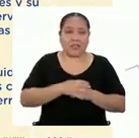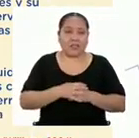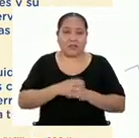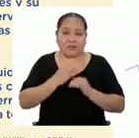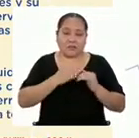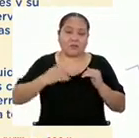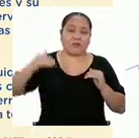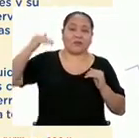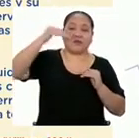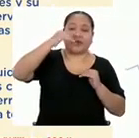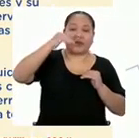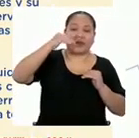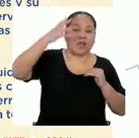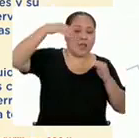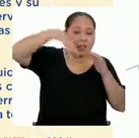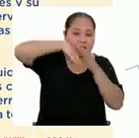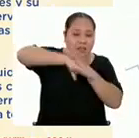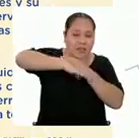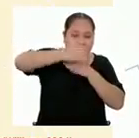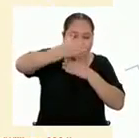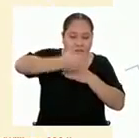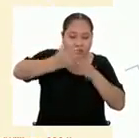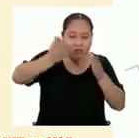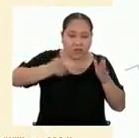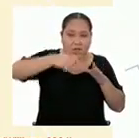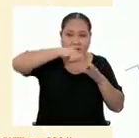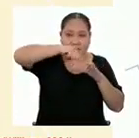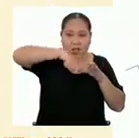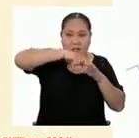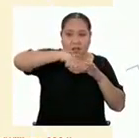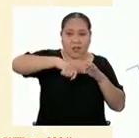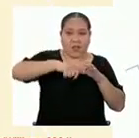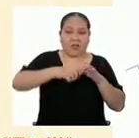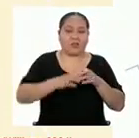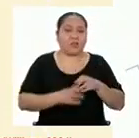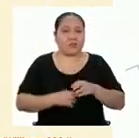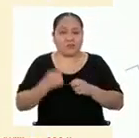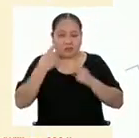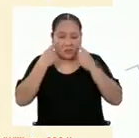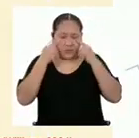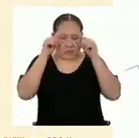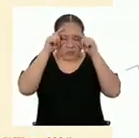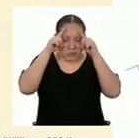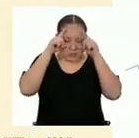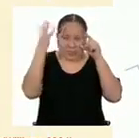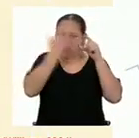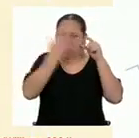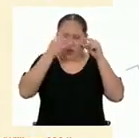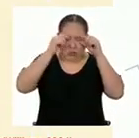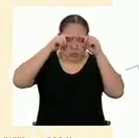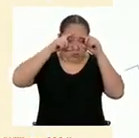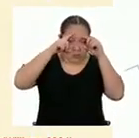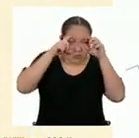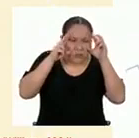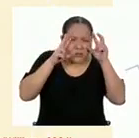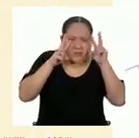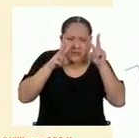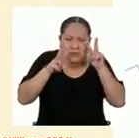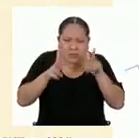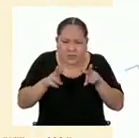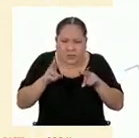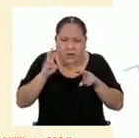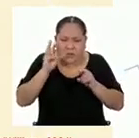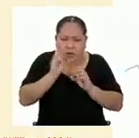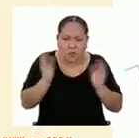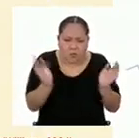allí entramos a la tenue luz de la cocina. Según nuestros ojos, se adaptan a la luz. Vemos pequeños grupos